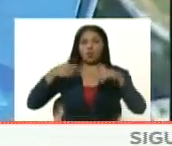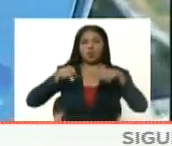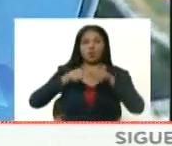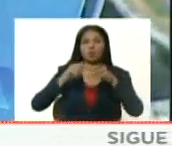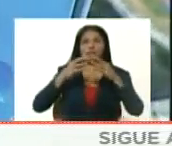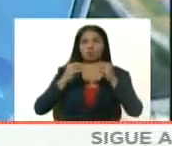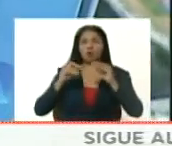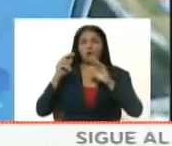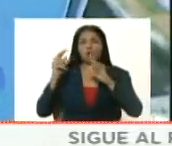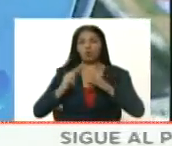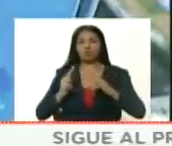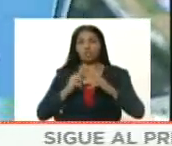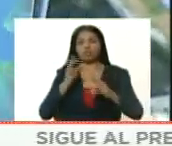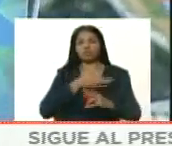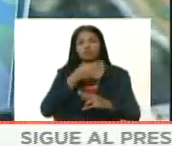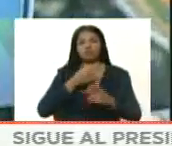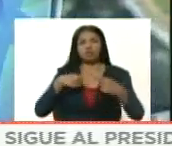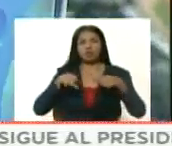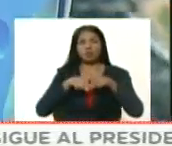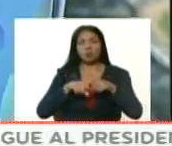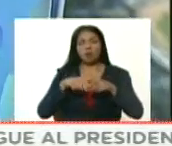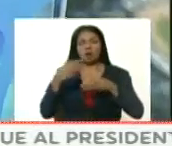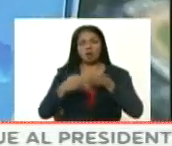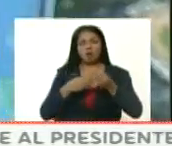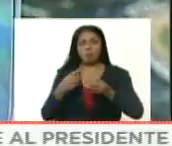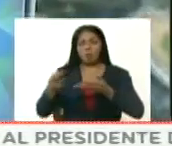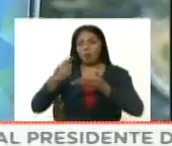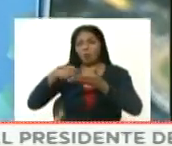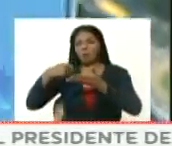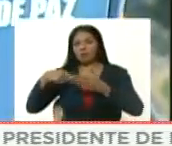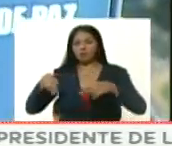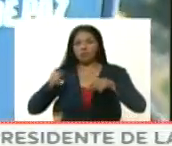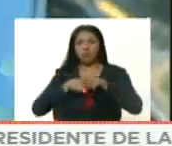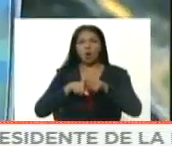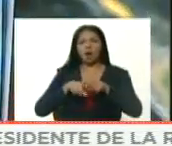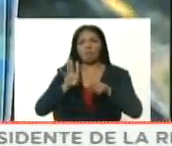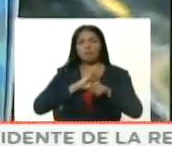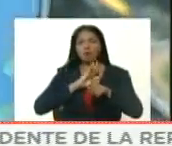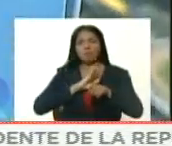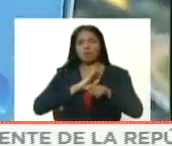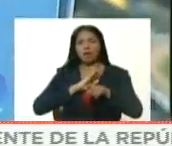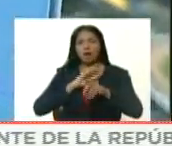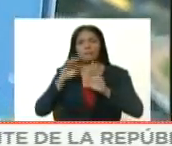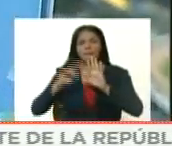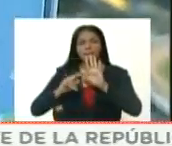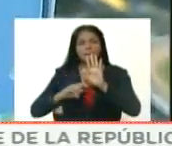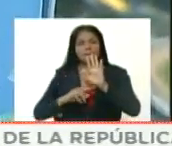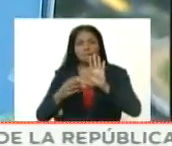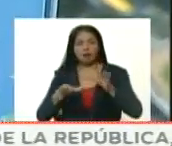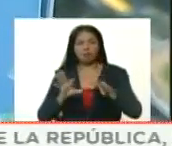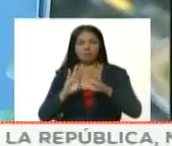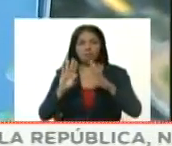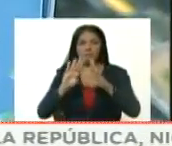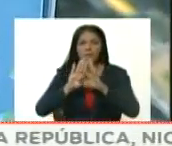todas las redes sociales, como material escrito, como documento escrito, como folleto escrito,